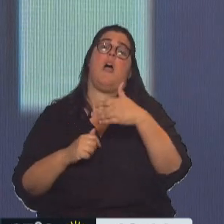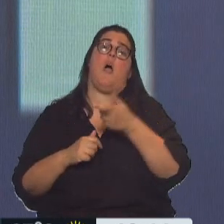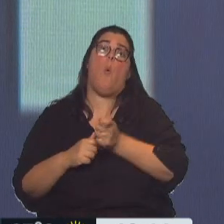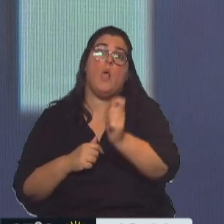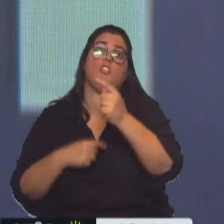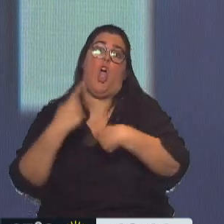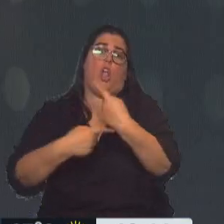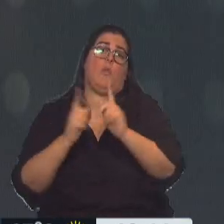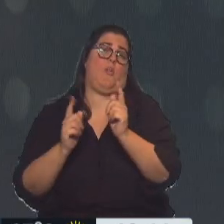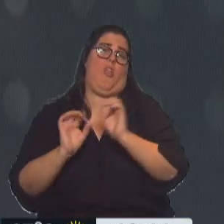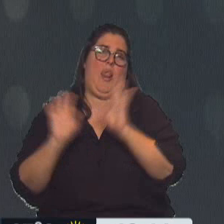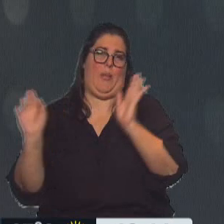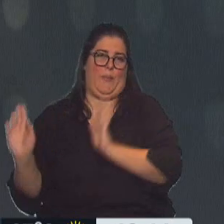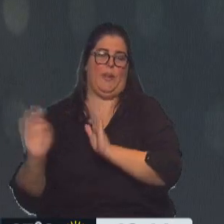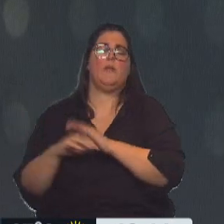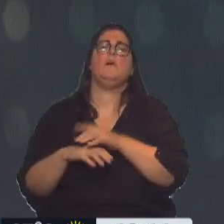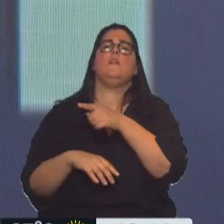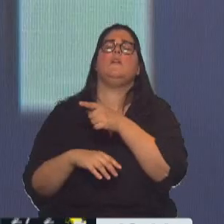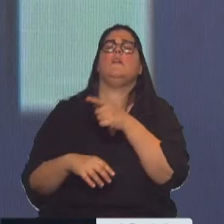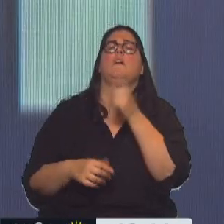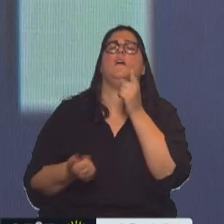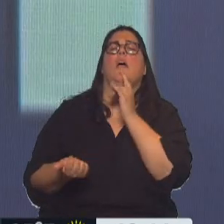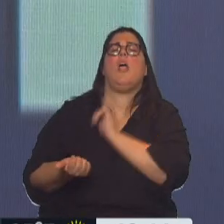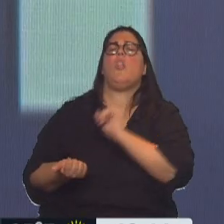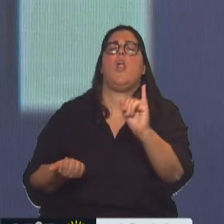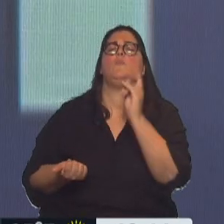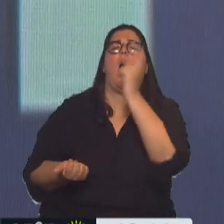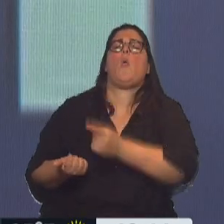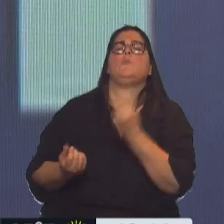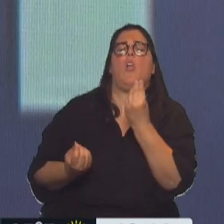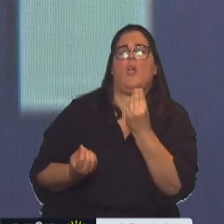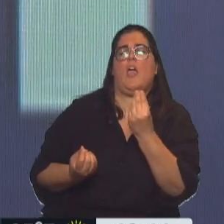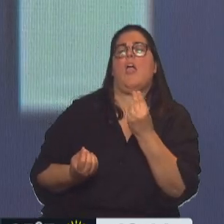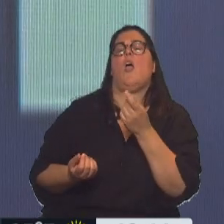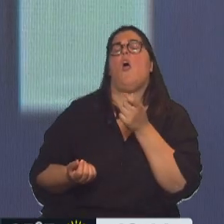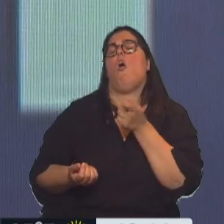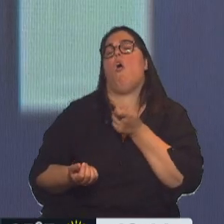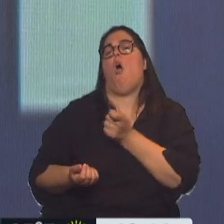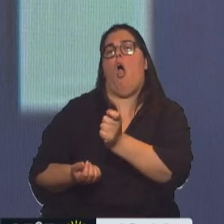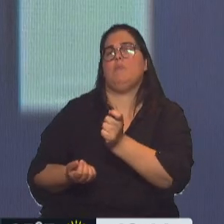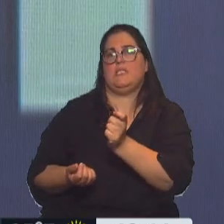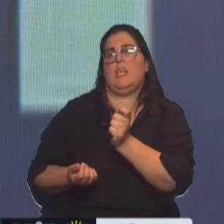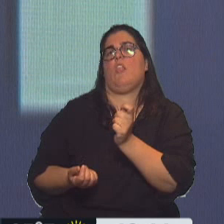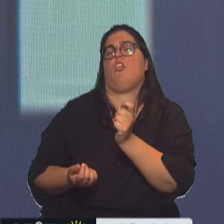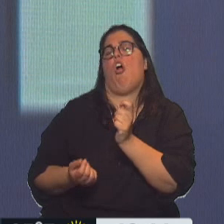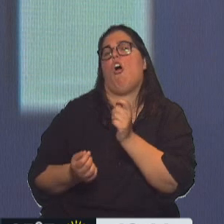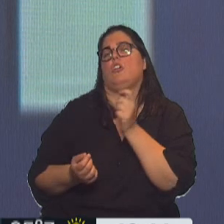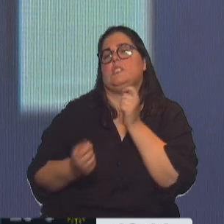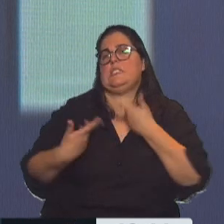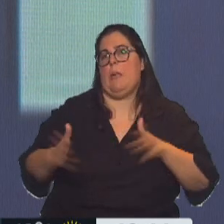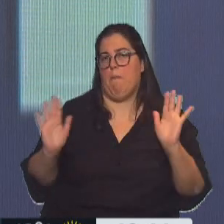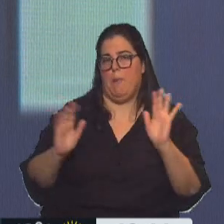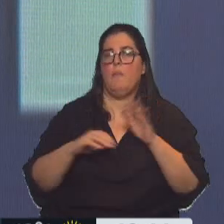judicial en libertad. Está acusado por homicidio simple. Tiene homicidio simple. A ver, la mala praxis se presume como